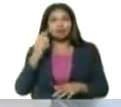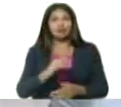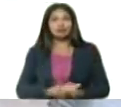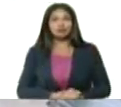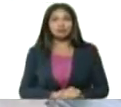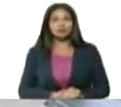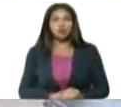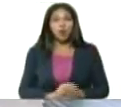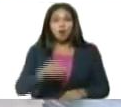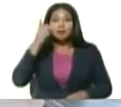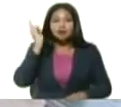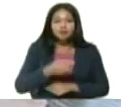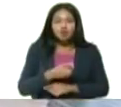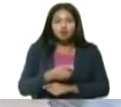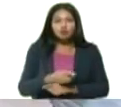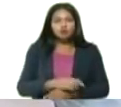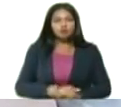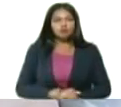Cuarentena obligatoria,